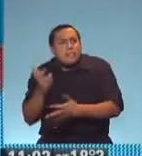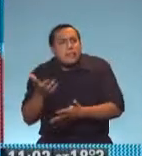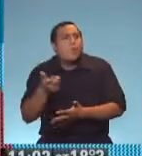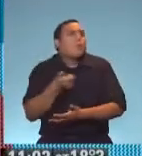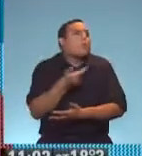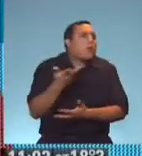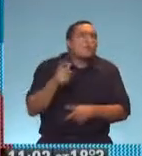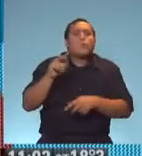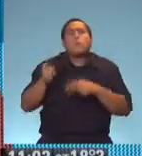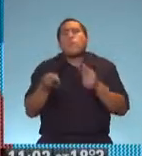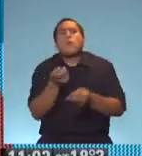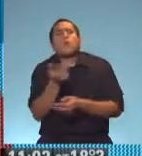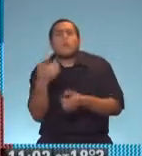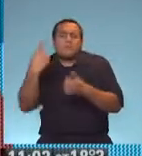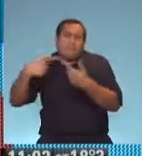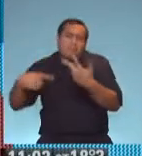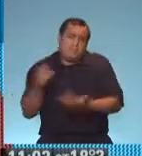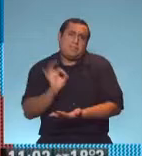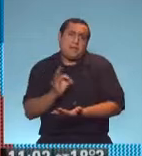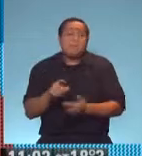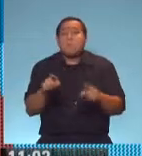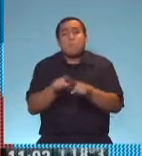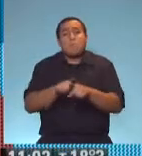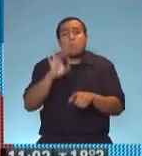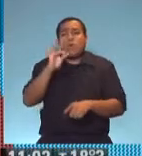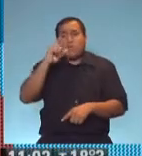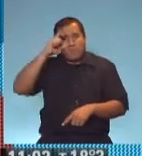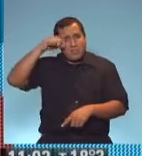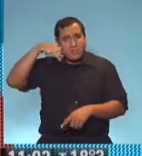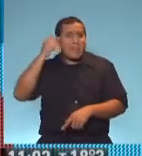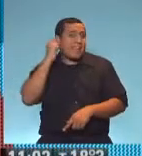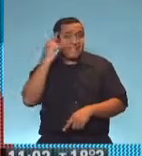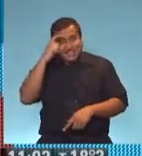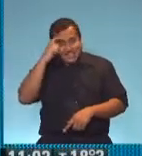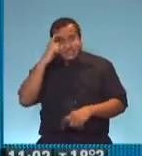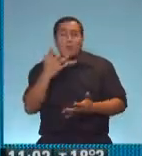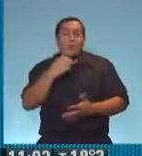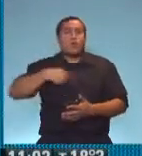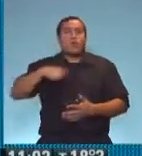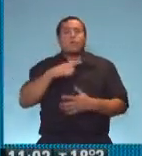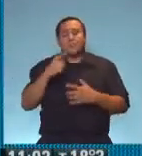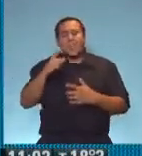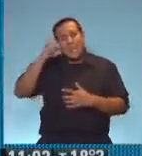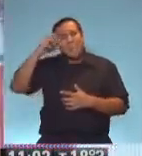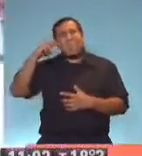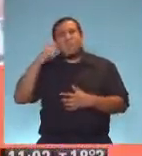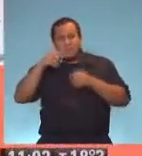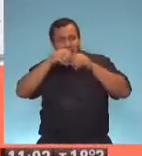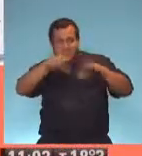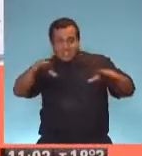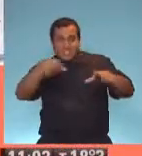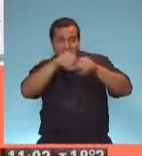personas que fallecen, todo eso lo sabemos, y con el dengue ocurre lo mismo. En el caso del dengue, nosotros los epidemiólogos contamos